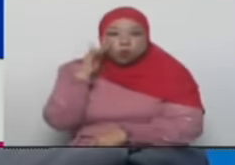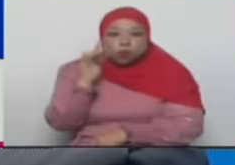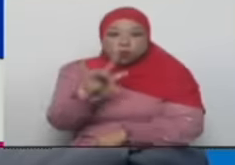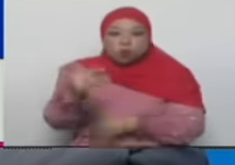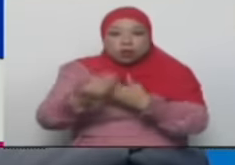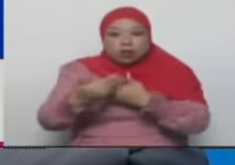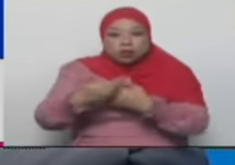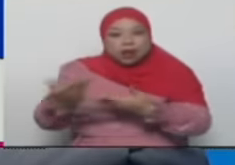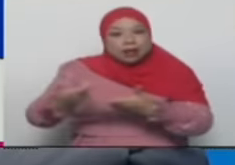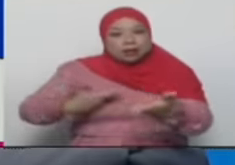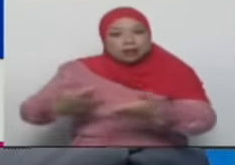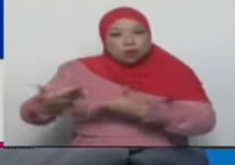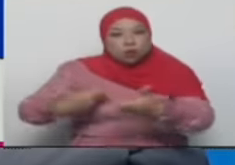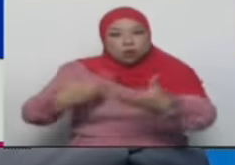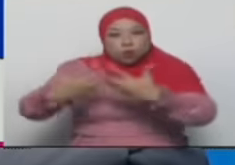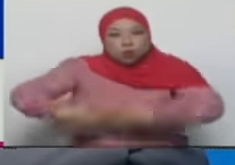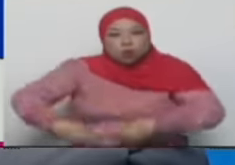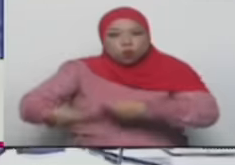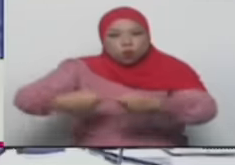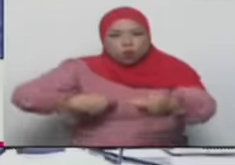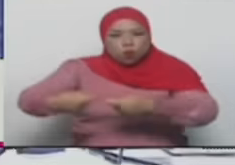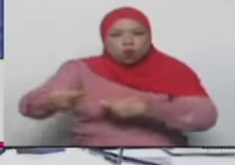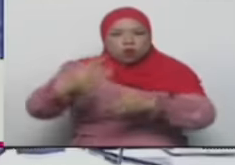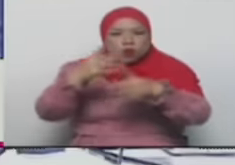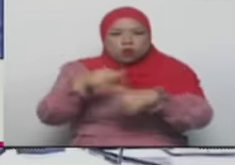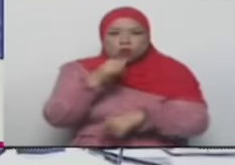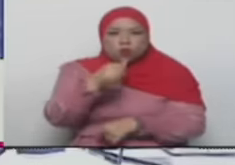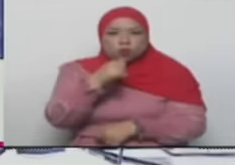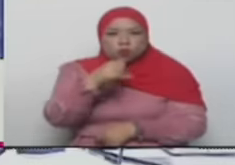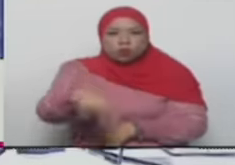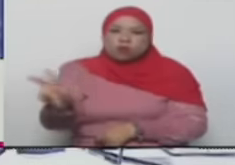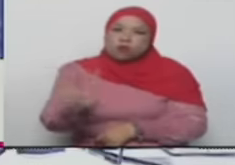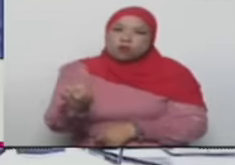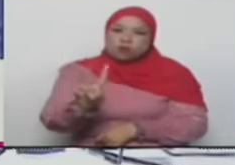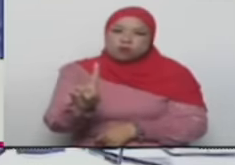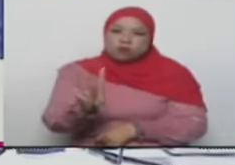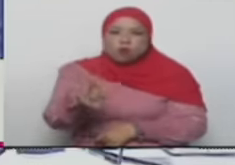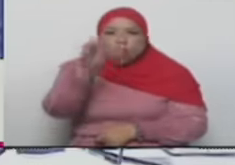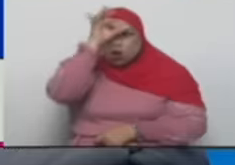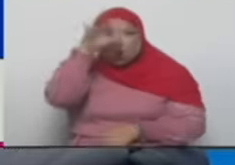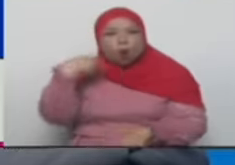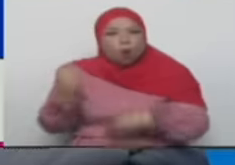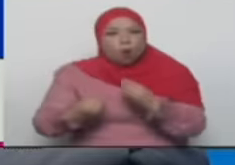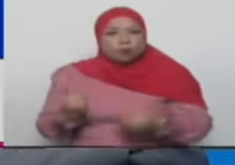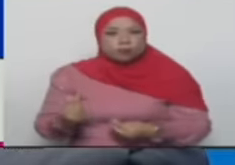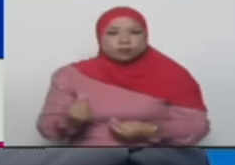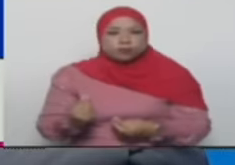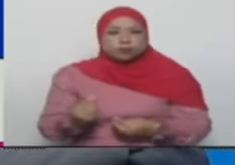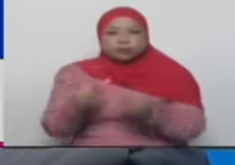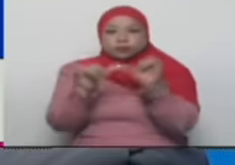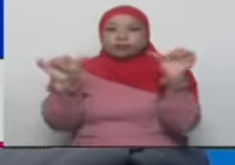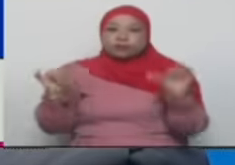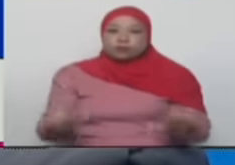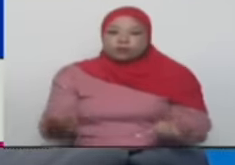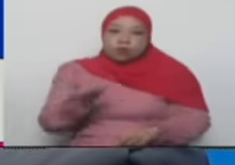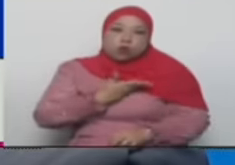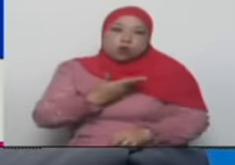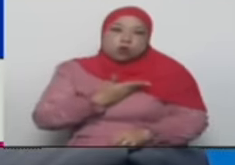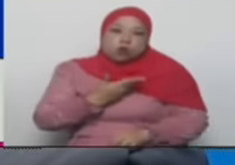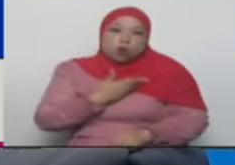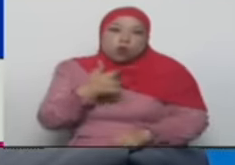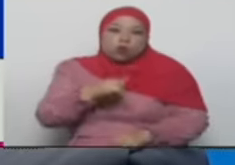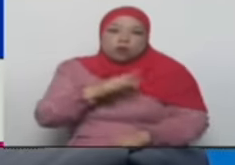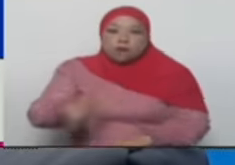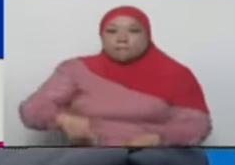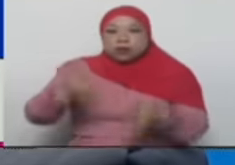el Servicio Autónomo de la Contraloría Sanitaria. ¿Cómo podemos proteger los datos importantes del país para que no suceda eso? Generar plataformas, presidente, propias en software libre que